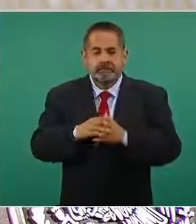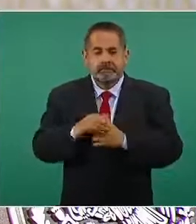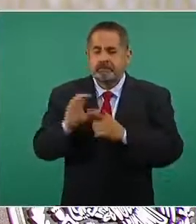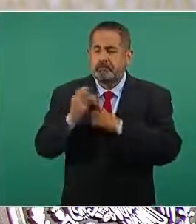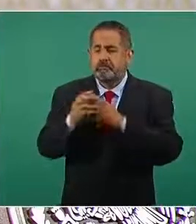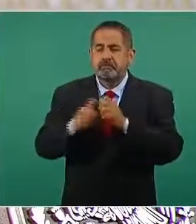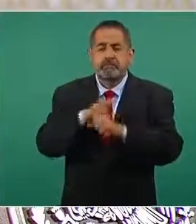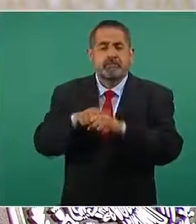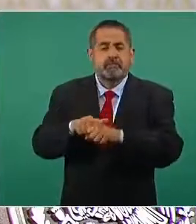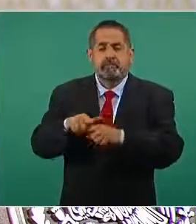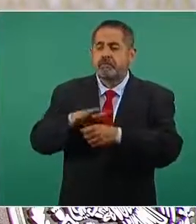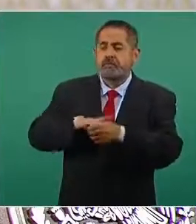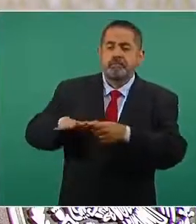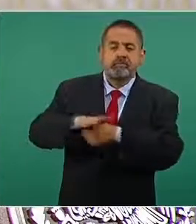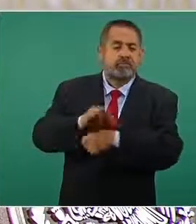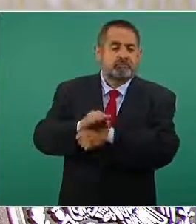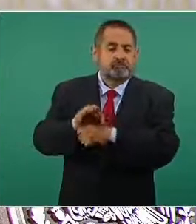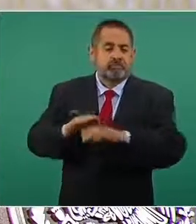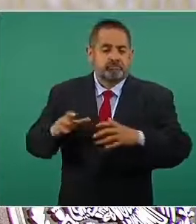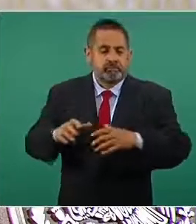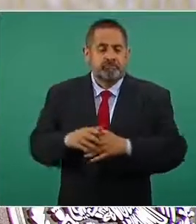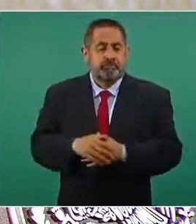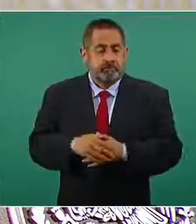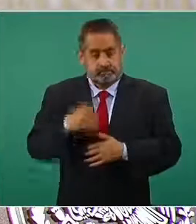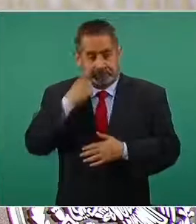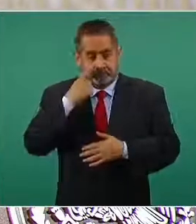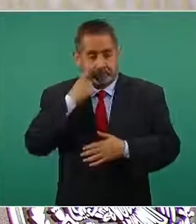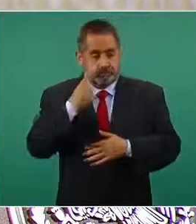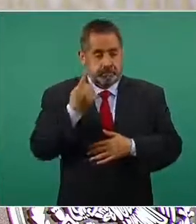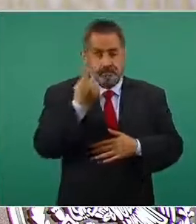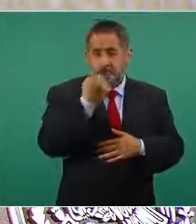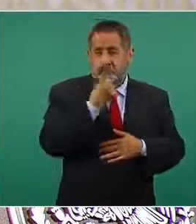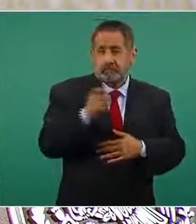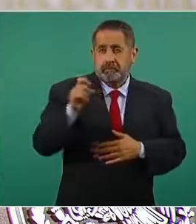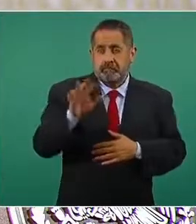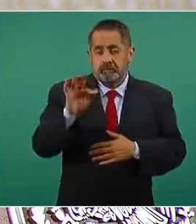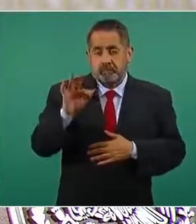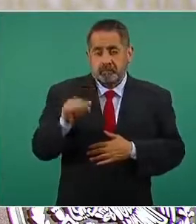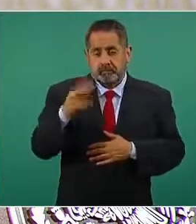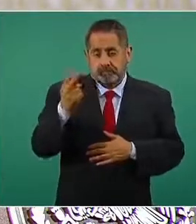Áreas Naturales Protegidas. De 142